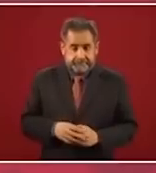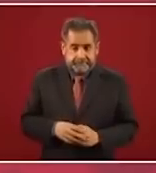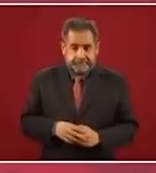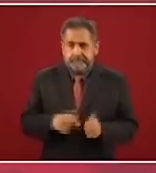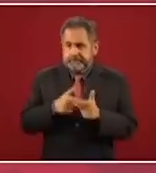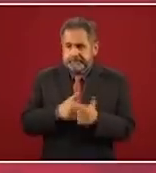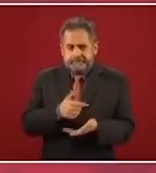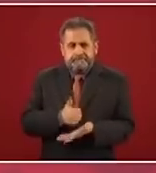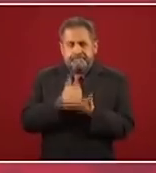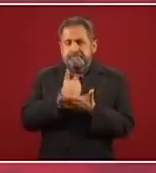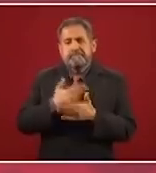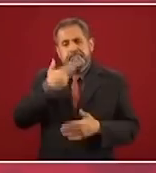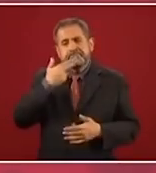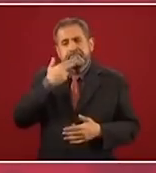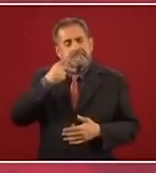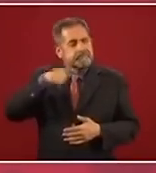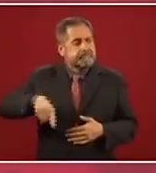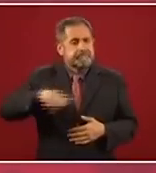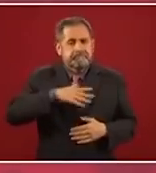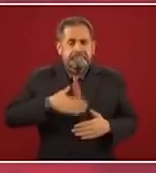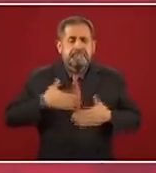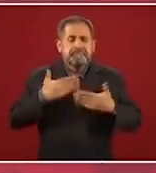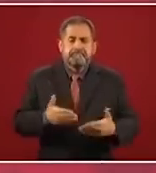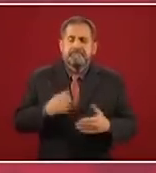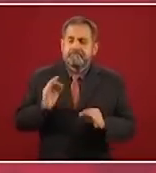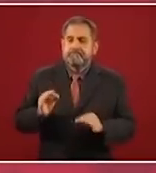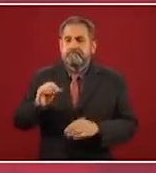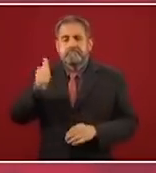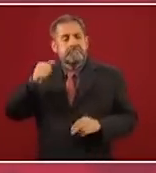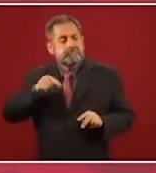sigue ayudando a crear confianza.